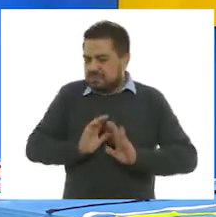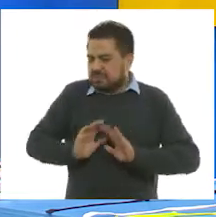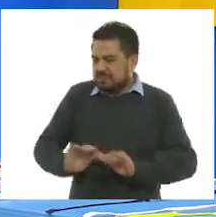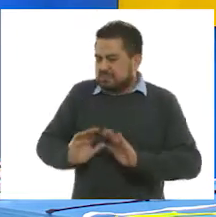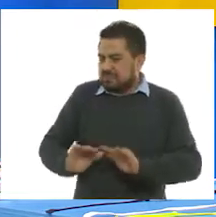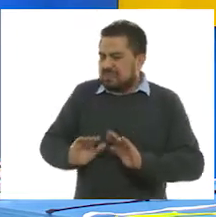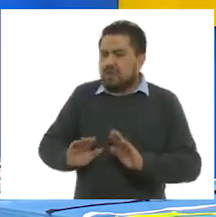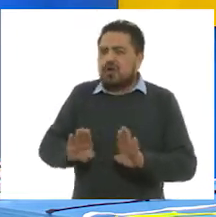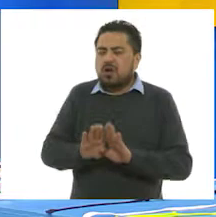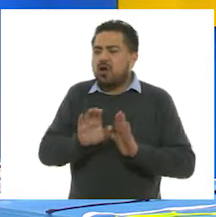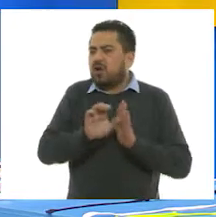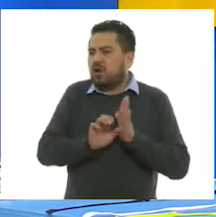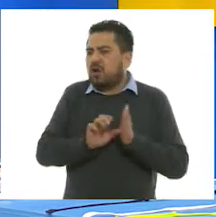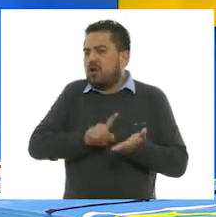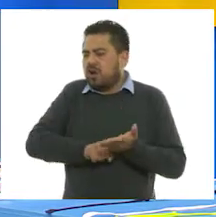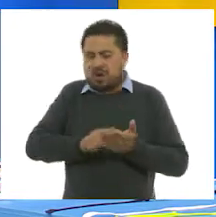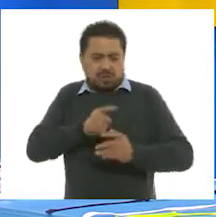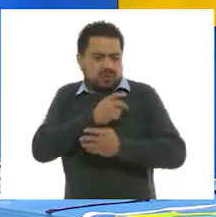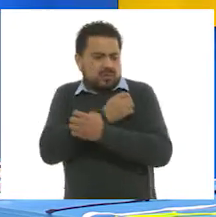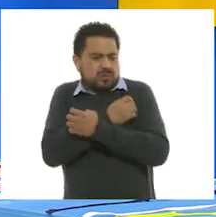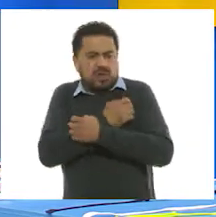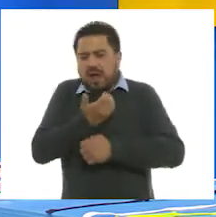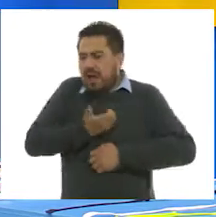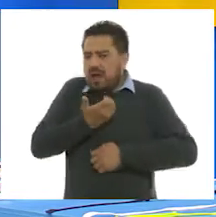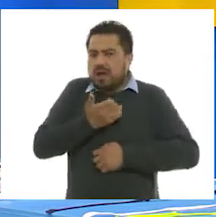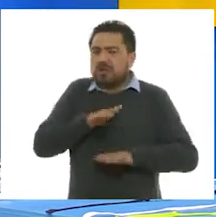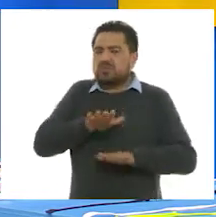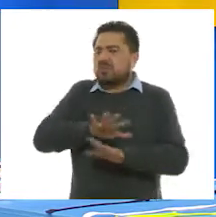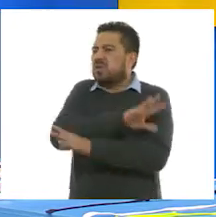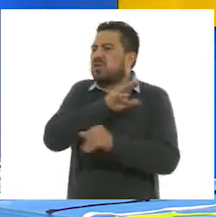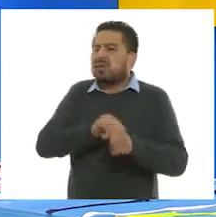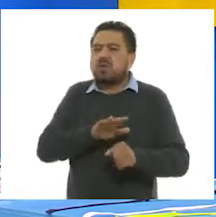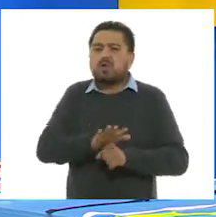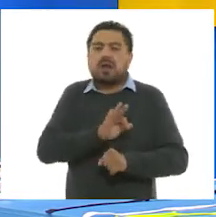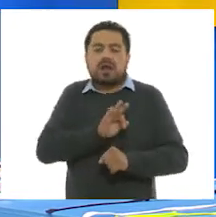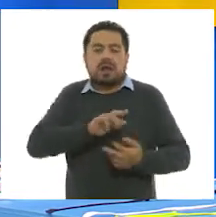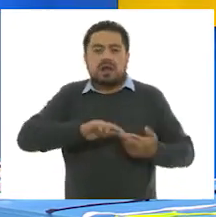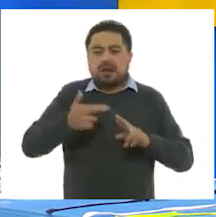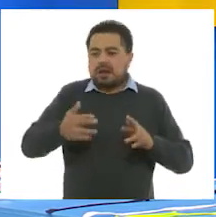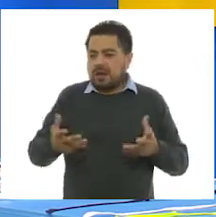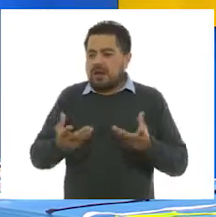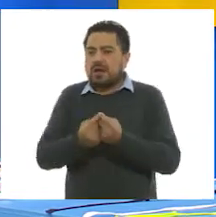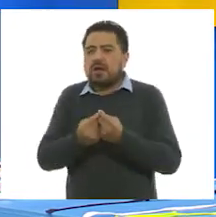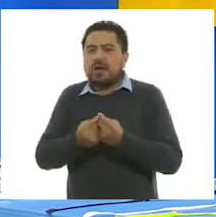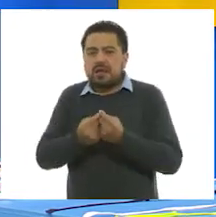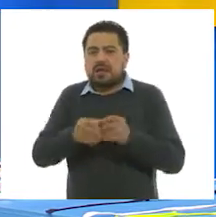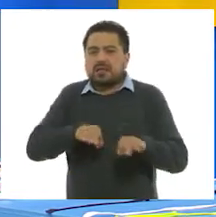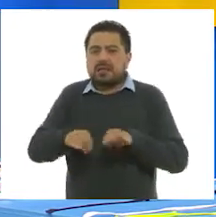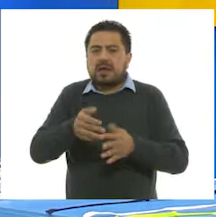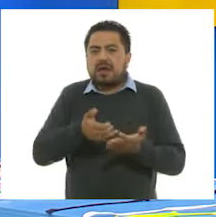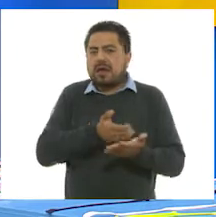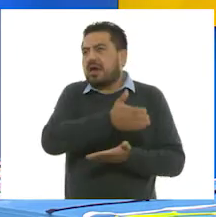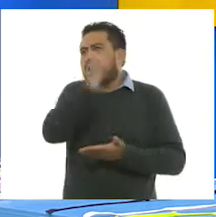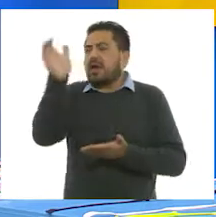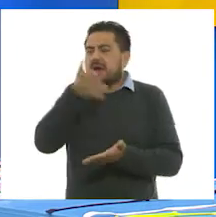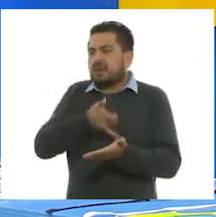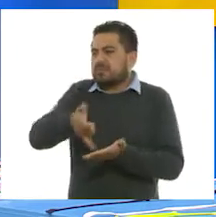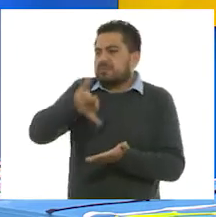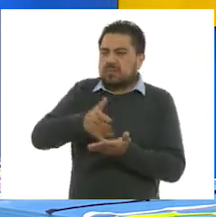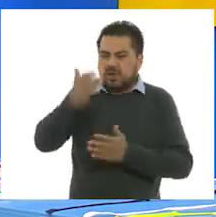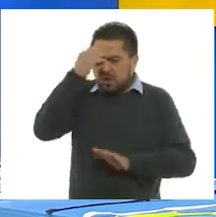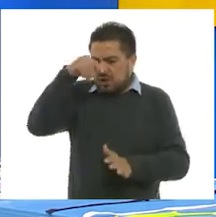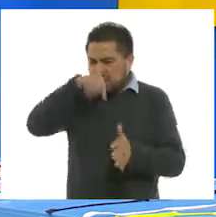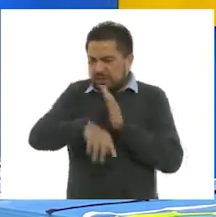enseñaban códigos de conducta, tradiciones y, sobre todo, lo relacionado con el trabajo agrícola, que requería